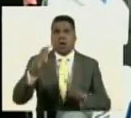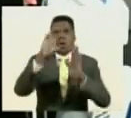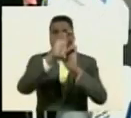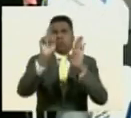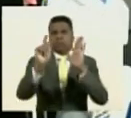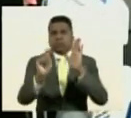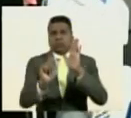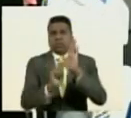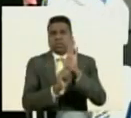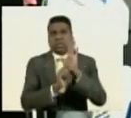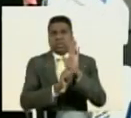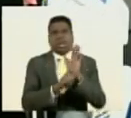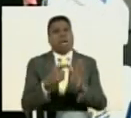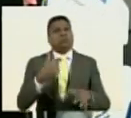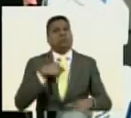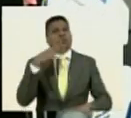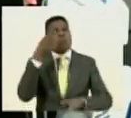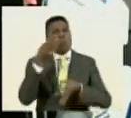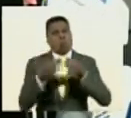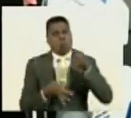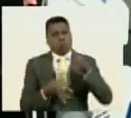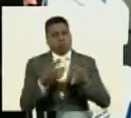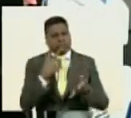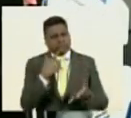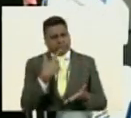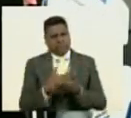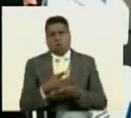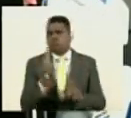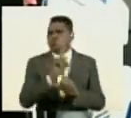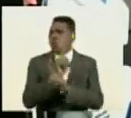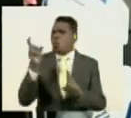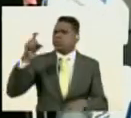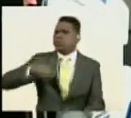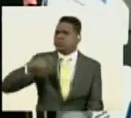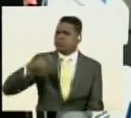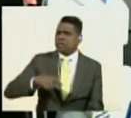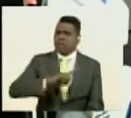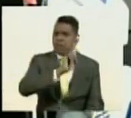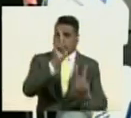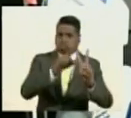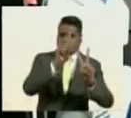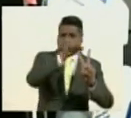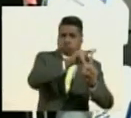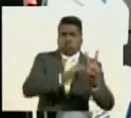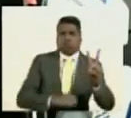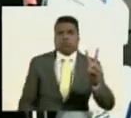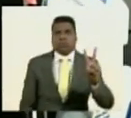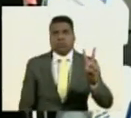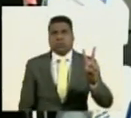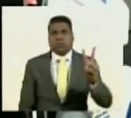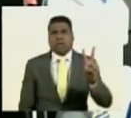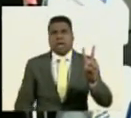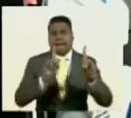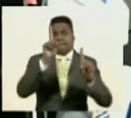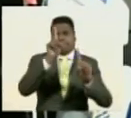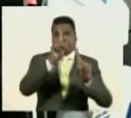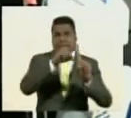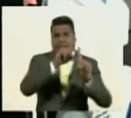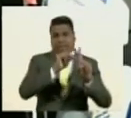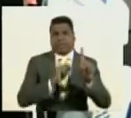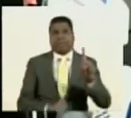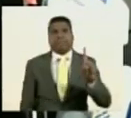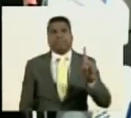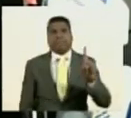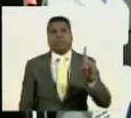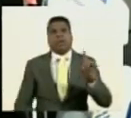la constituyente, a nuestro juicio, es innecesaria por dos razones fundamentales. La primera,